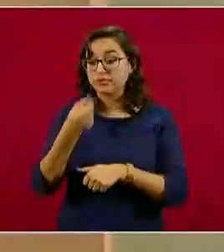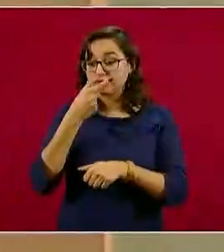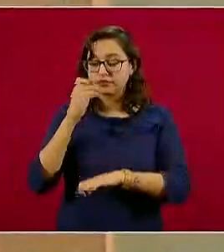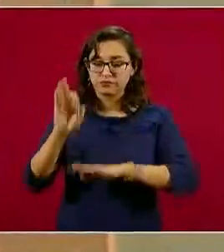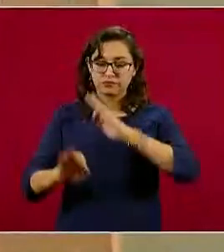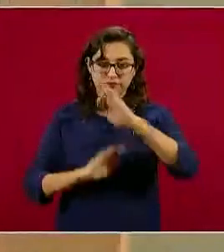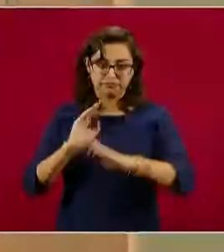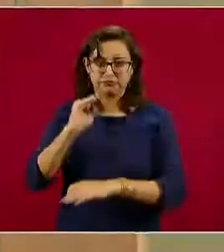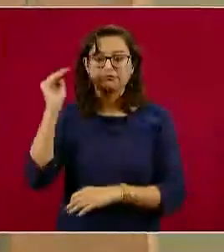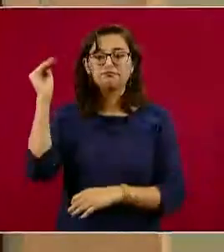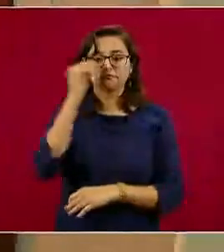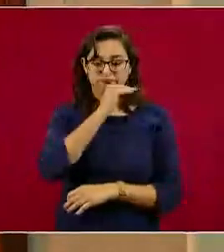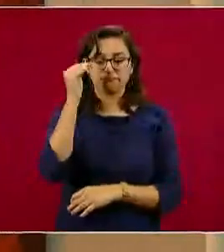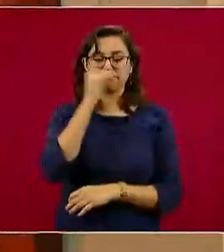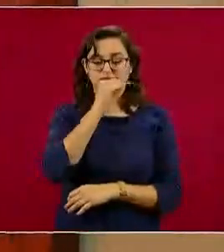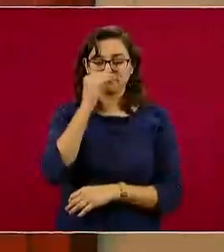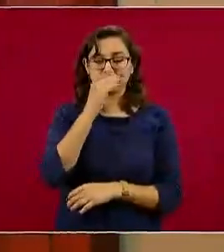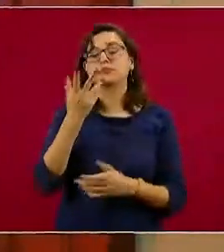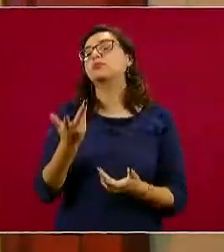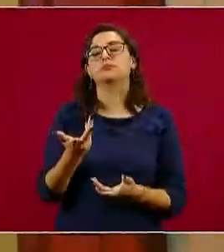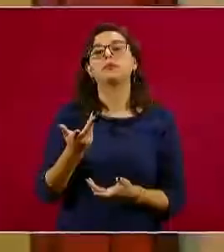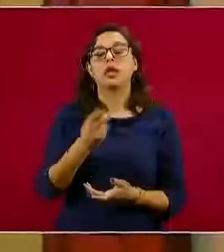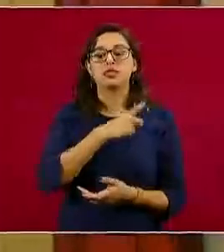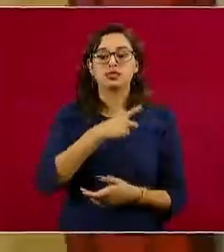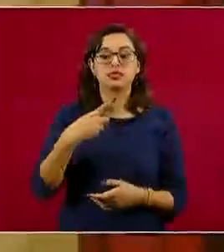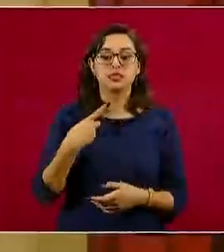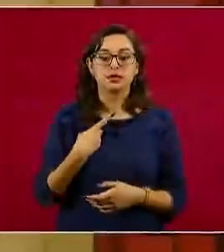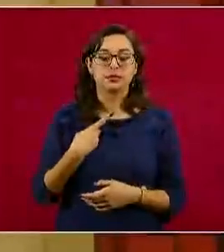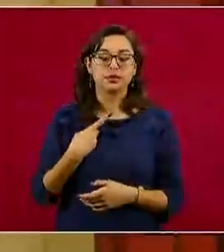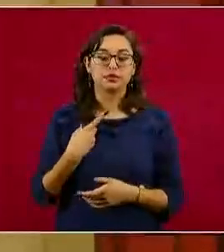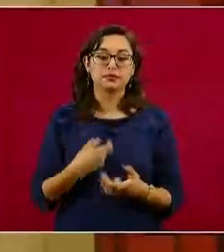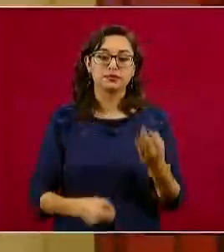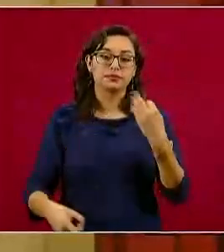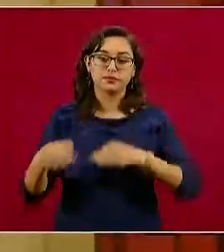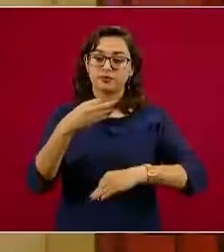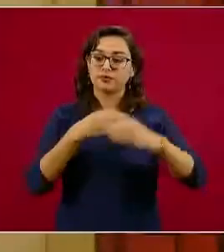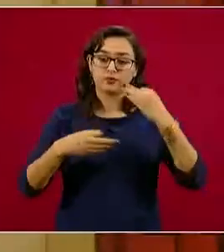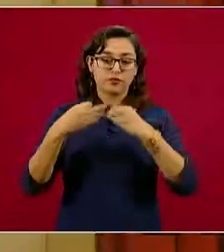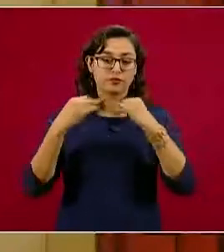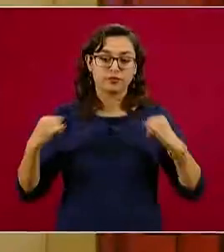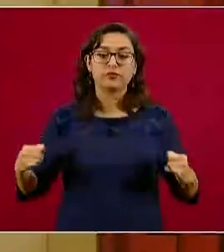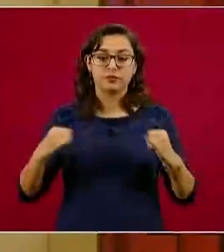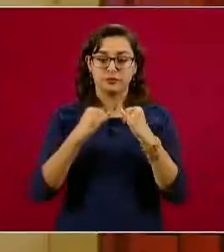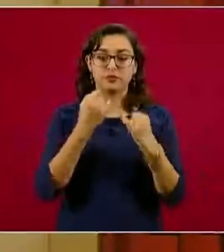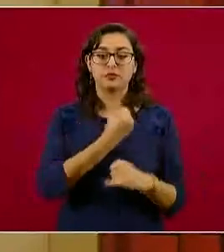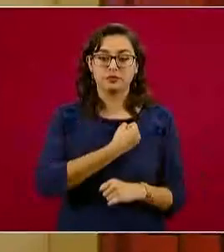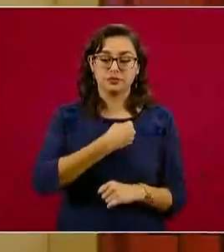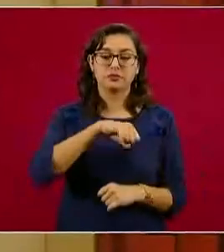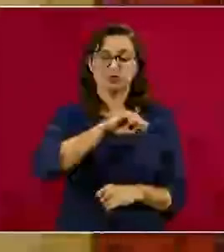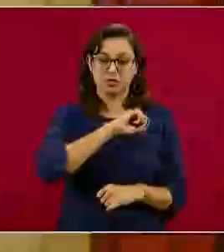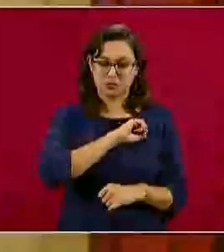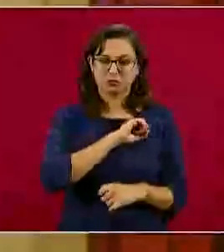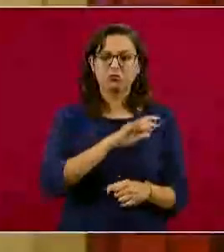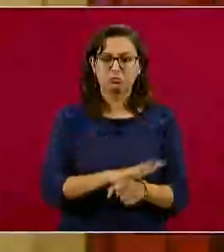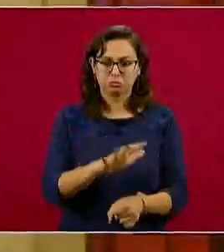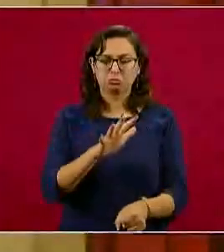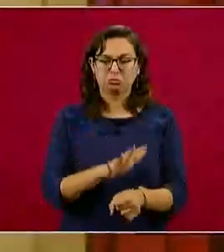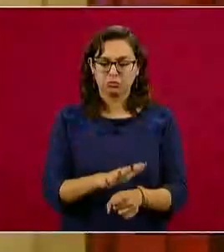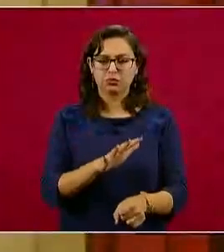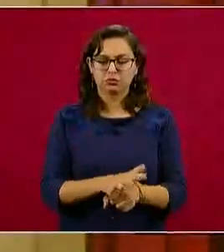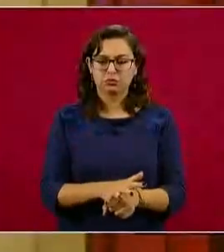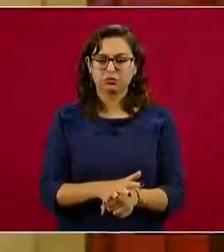son gratuitos. Entonces, hay que acercarse. Todas las instituciones del sector salud tienen una capacidad bastante buena sobre